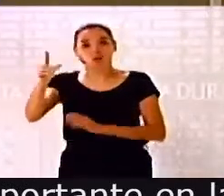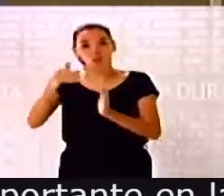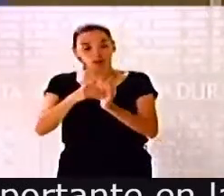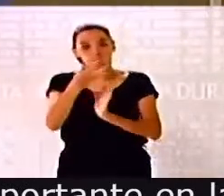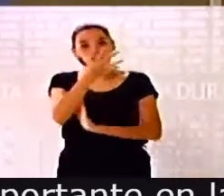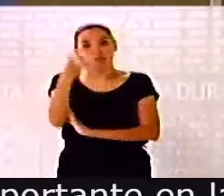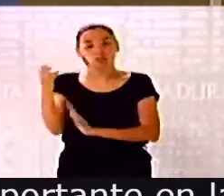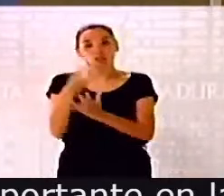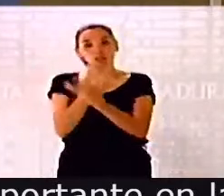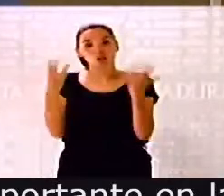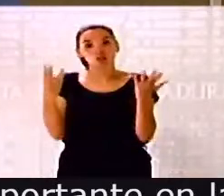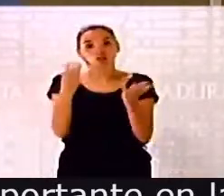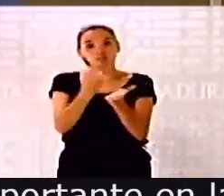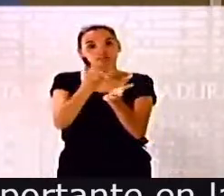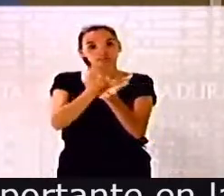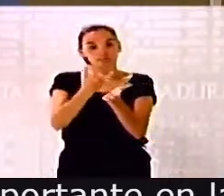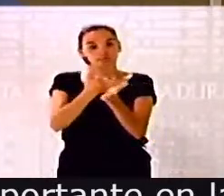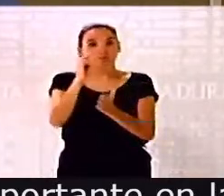121.418 PCR.